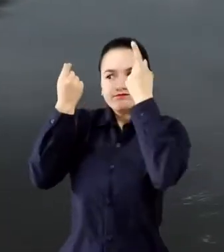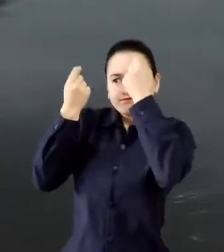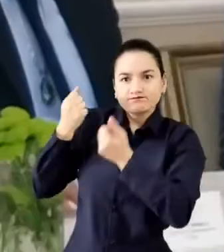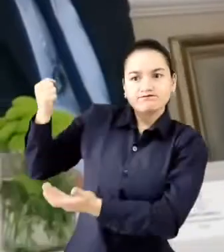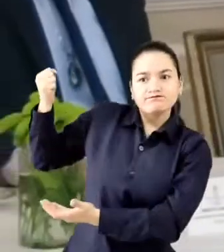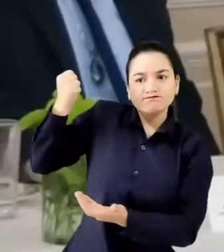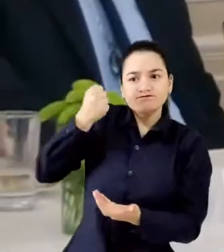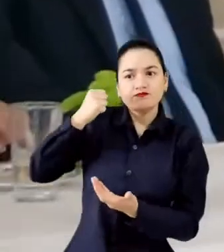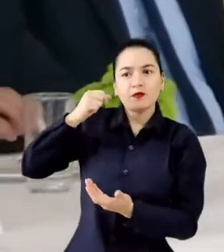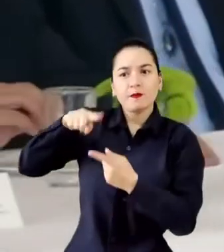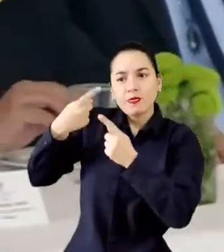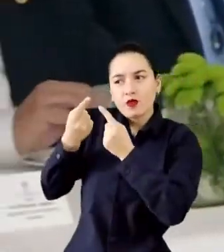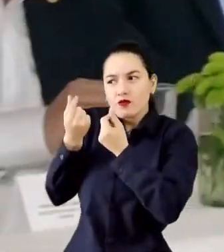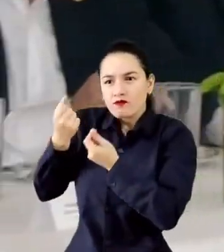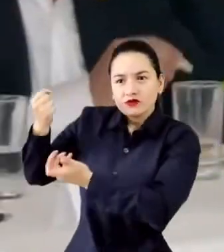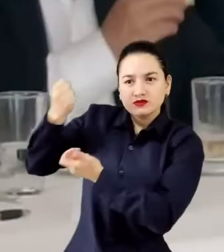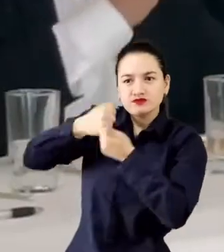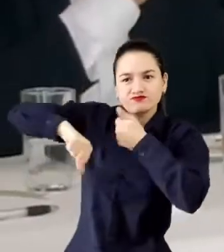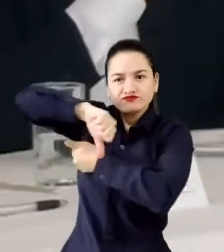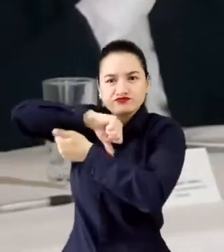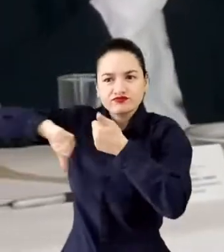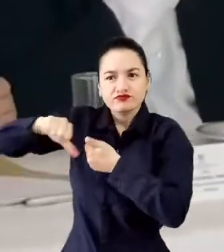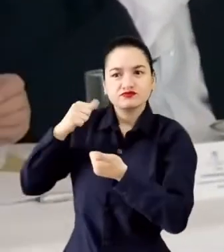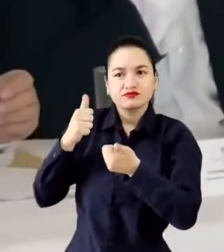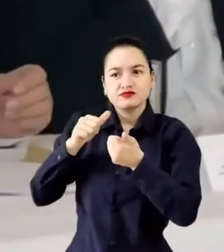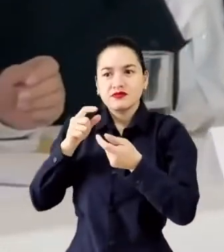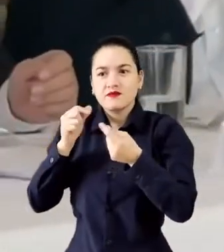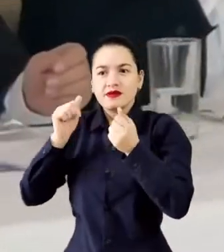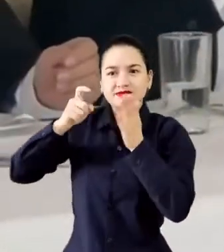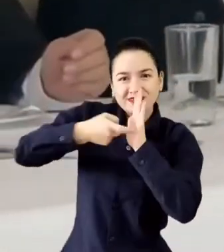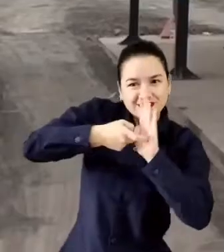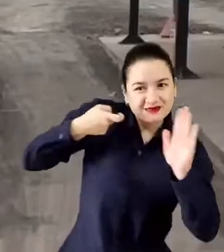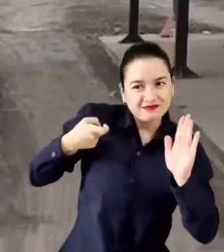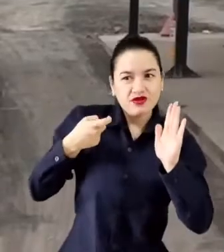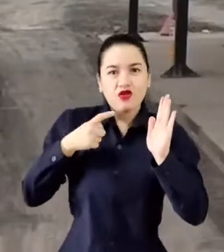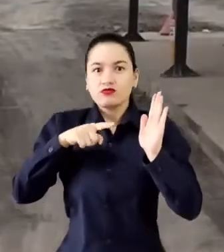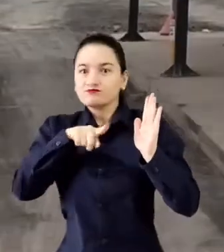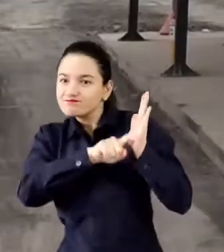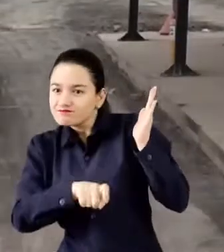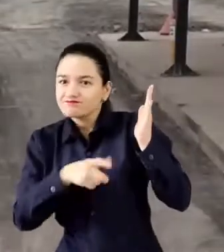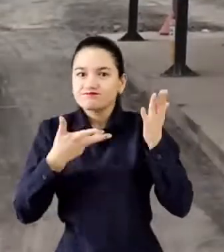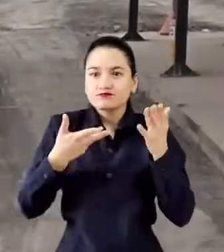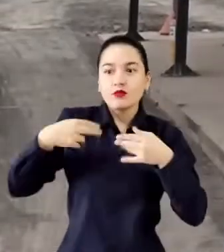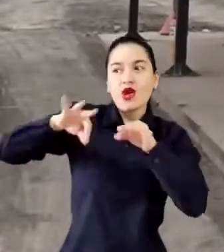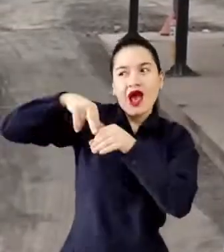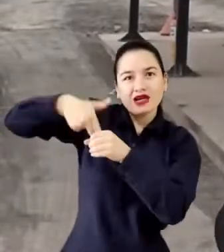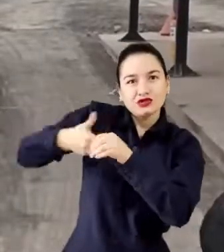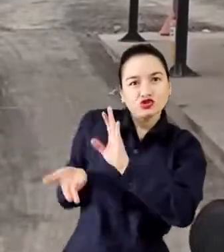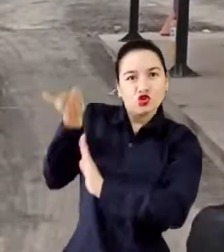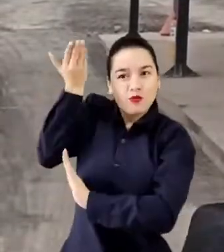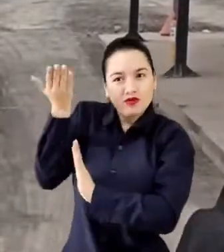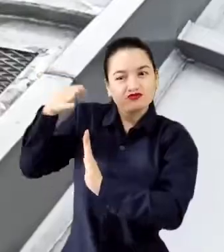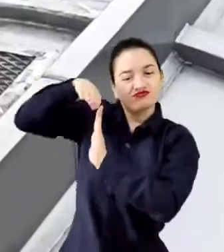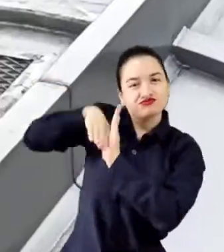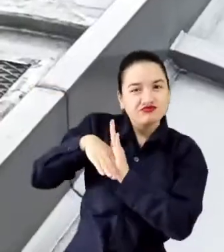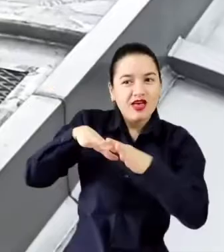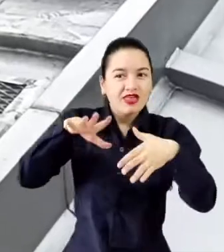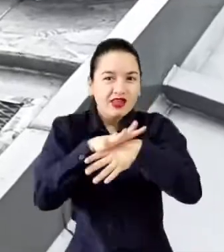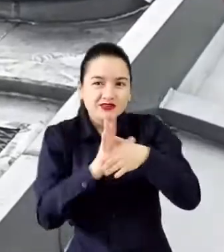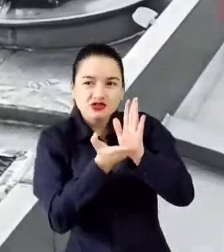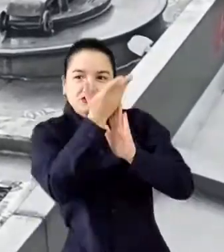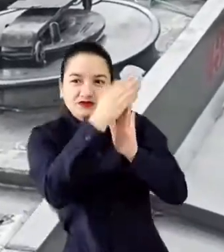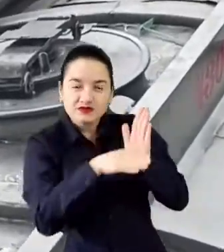reforma tributaria que es la eliminación de unas exenciones que tenían los combustibles por